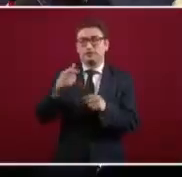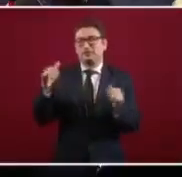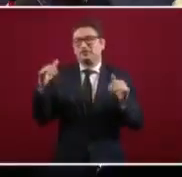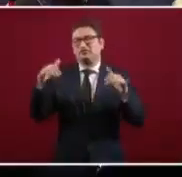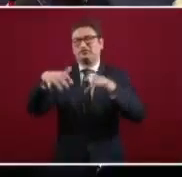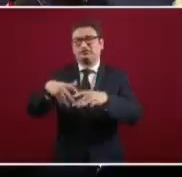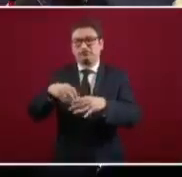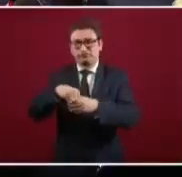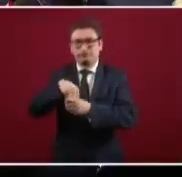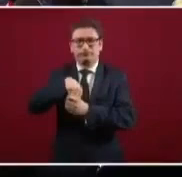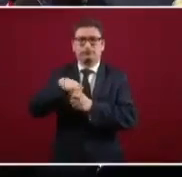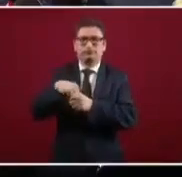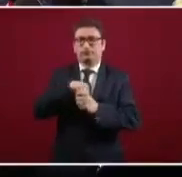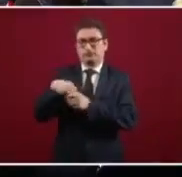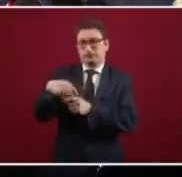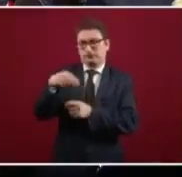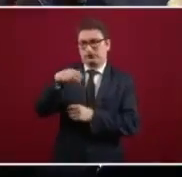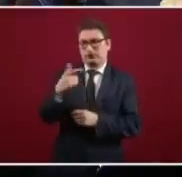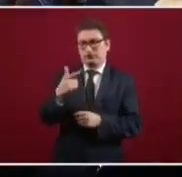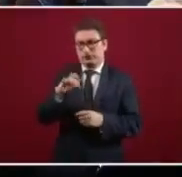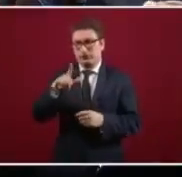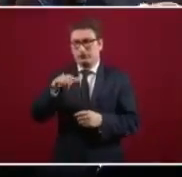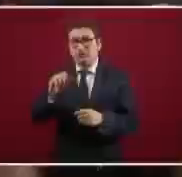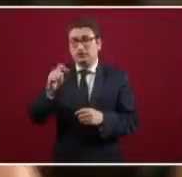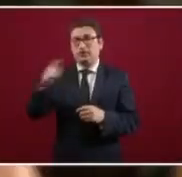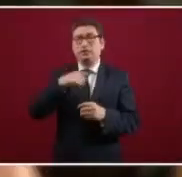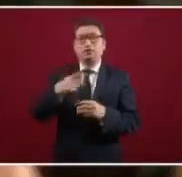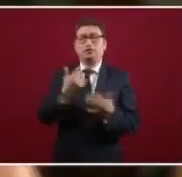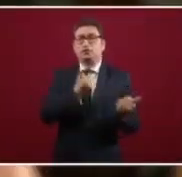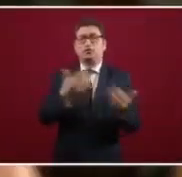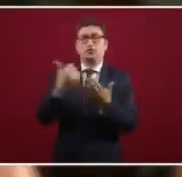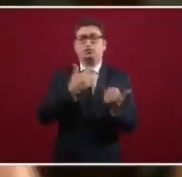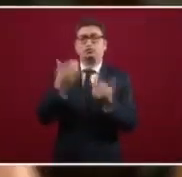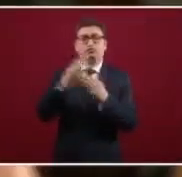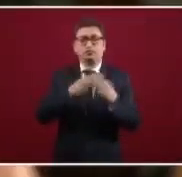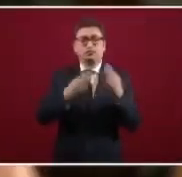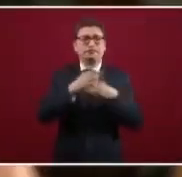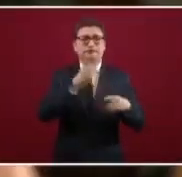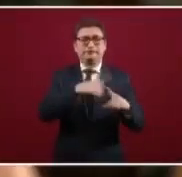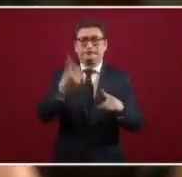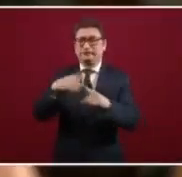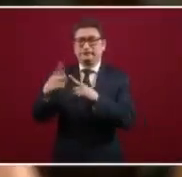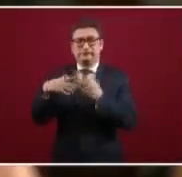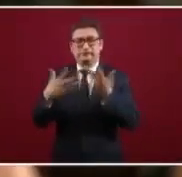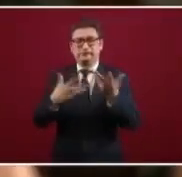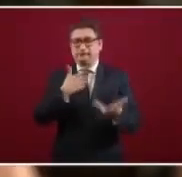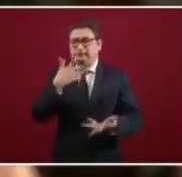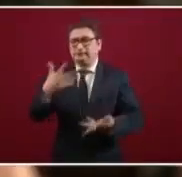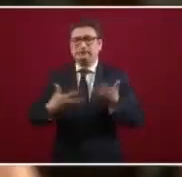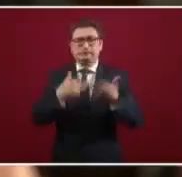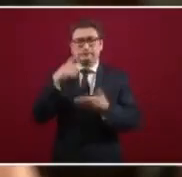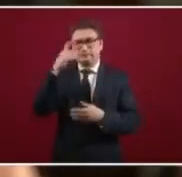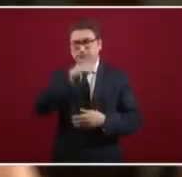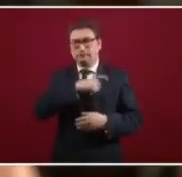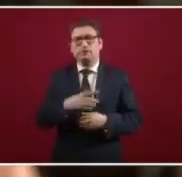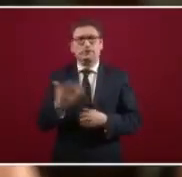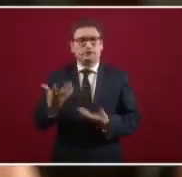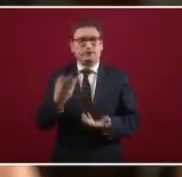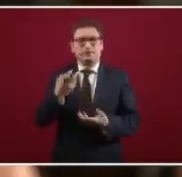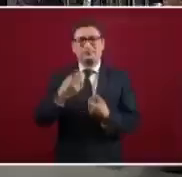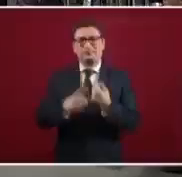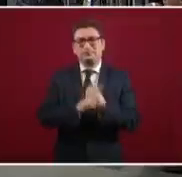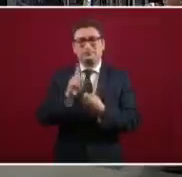cuello de botella muy fuerte en nogales en particular este para el tránsito de las mercancías y esto ha provocado pues